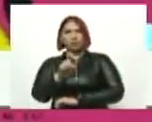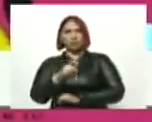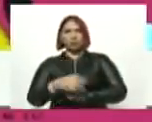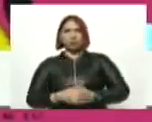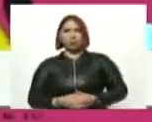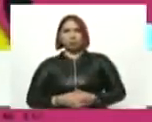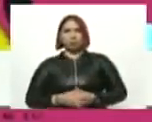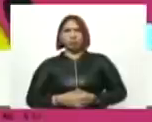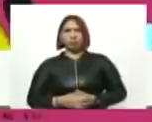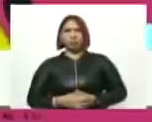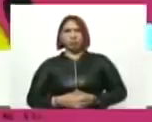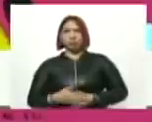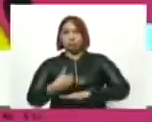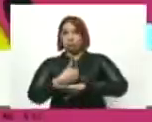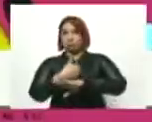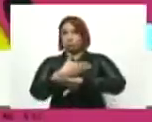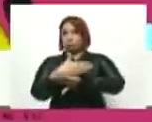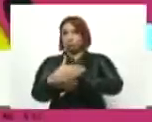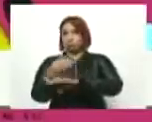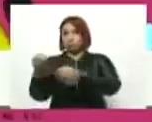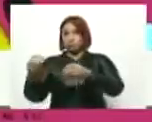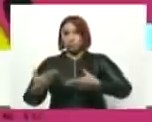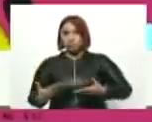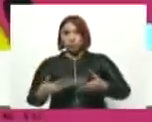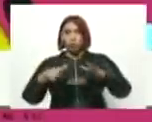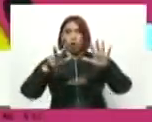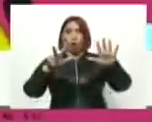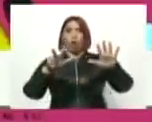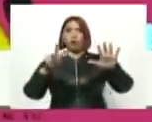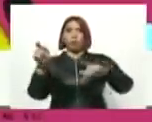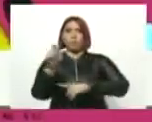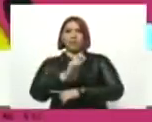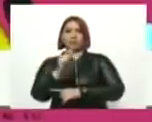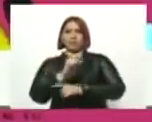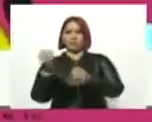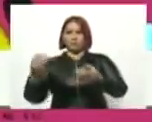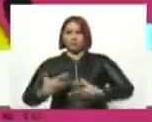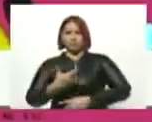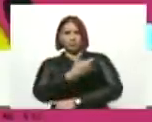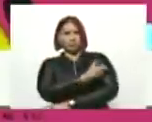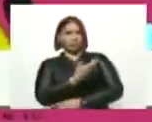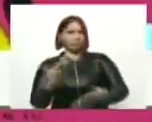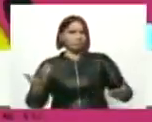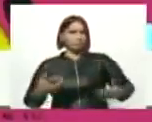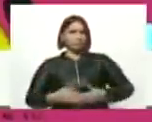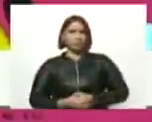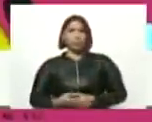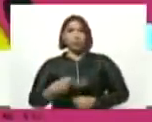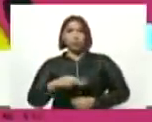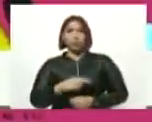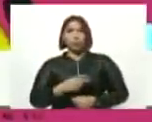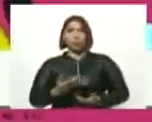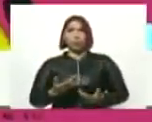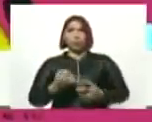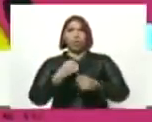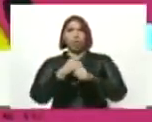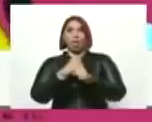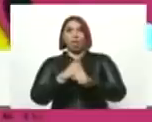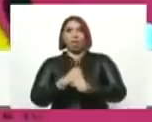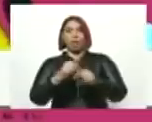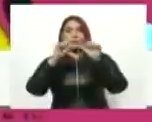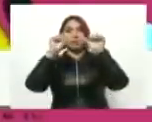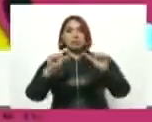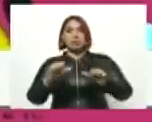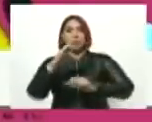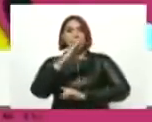que llegaran las vacunas? 8 meses para que nos entregaran las vacunas. Si nos hubiésemos expuesto a esperar al sistema